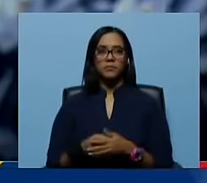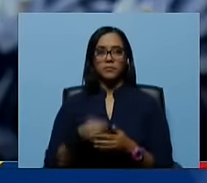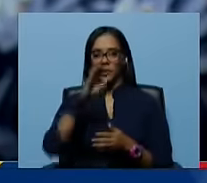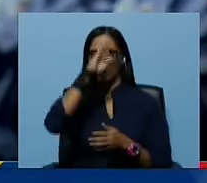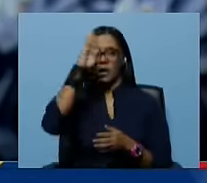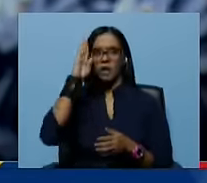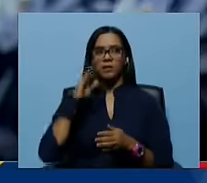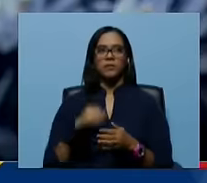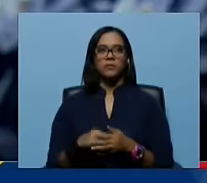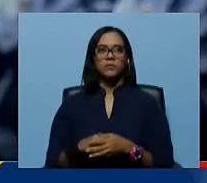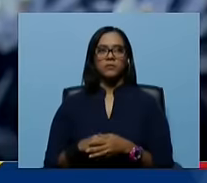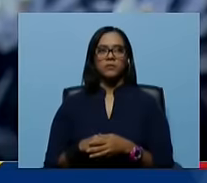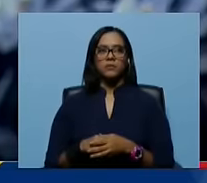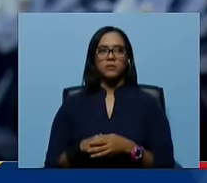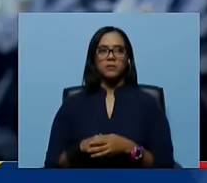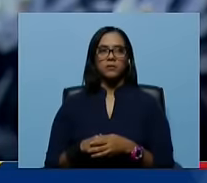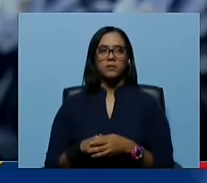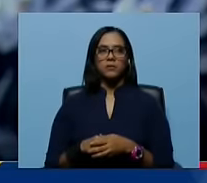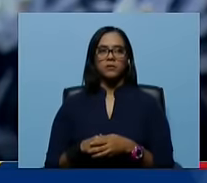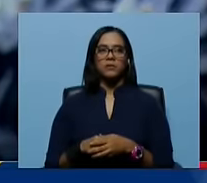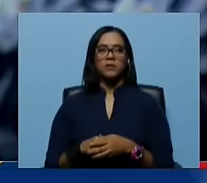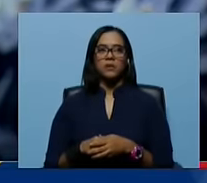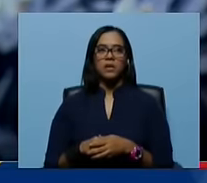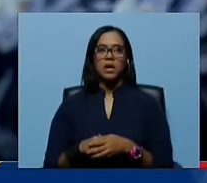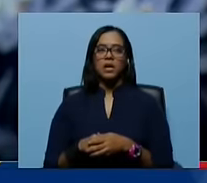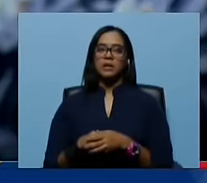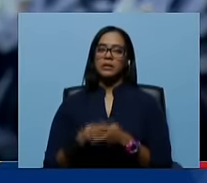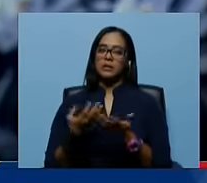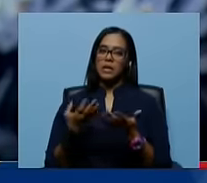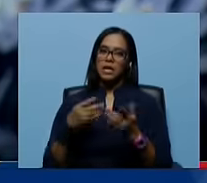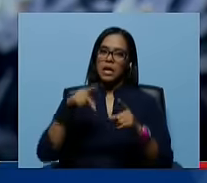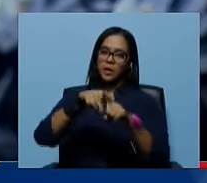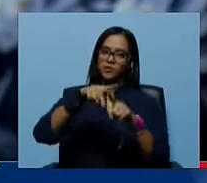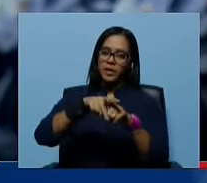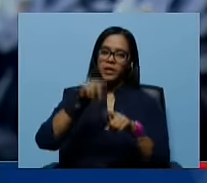Diosdado, de la conspiración del 29 y 30.